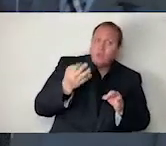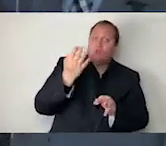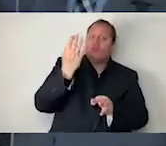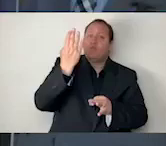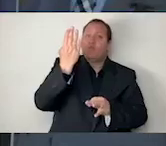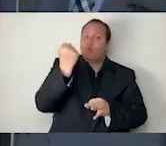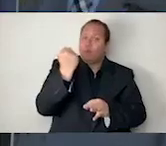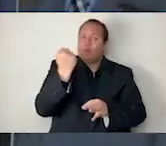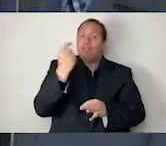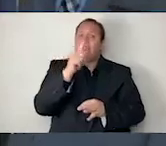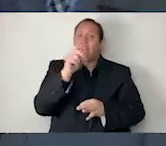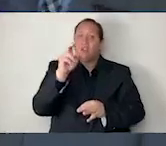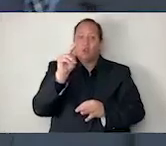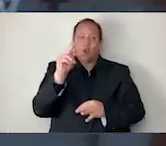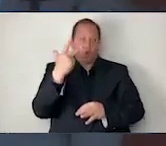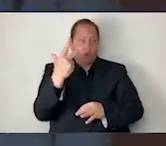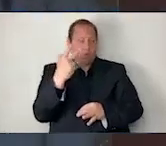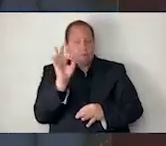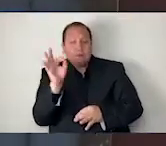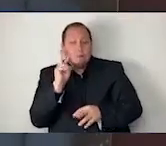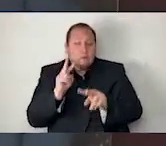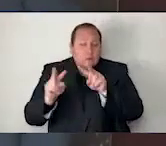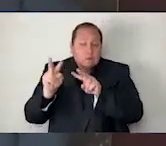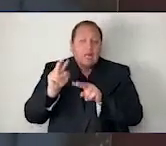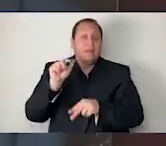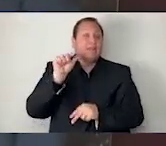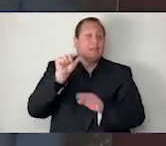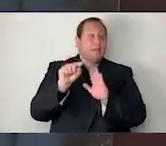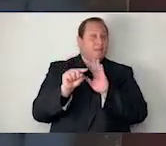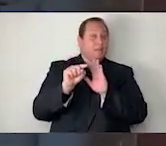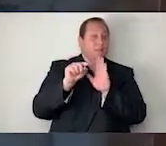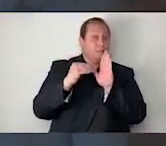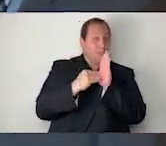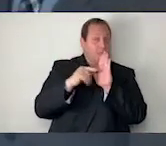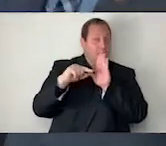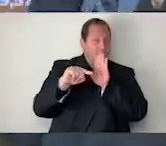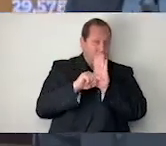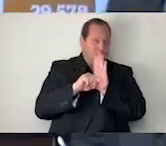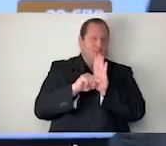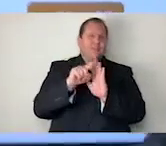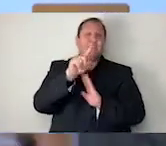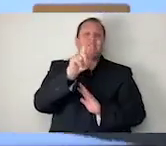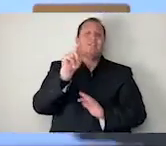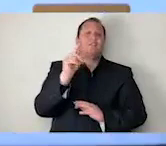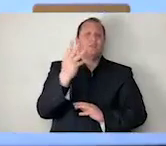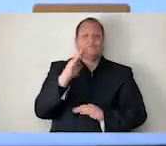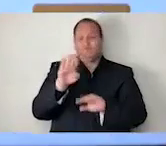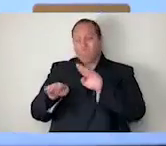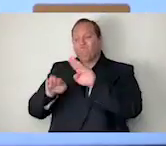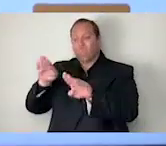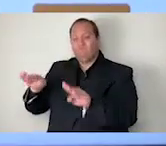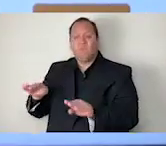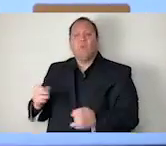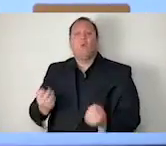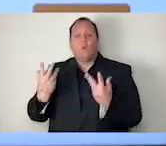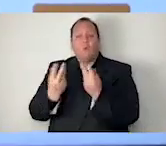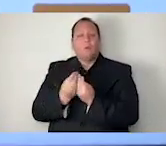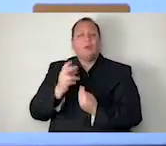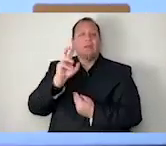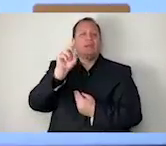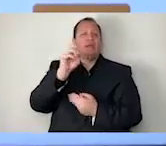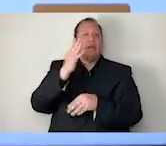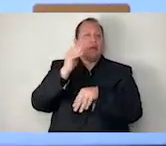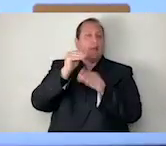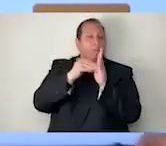un total de cerca de 30 mil estudiados como ya lo hemos visto todo en méxico ciudad de méxico son las zonas